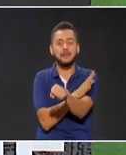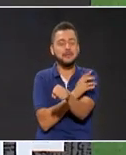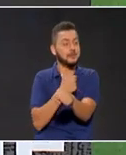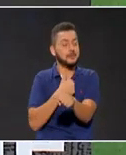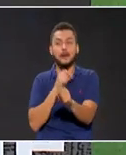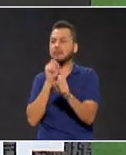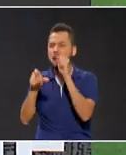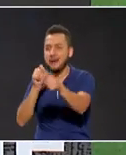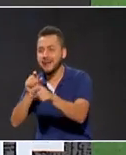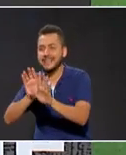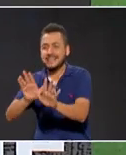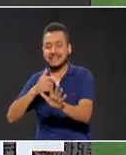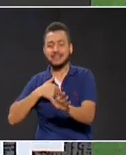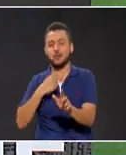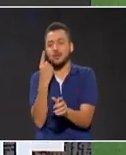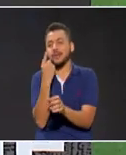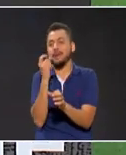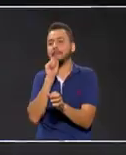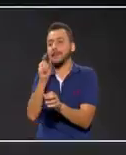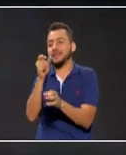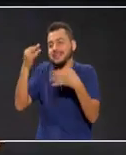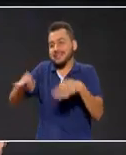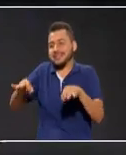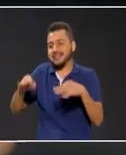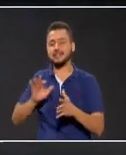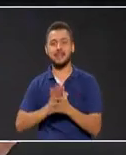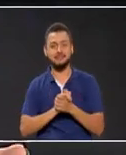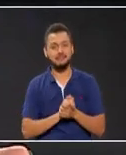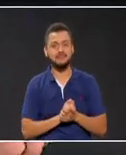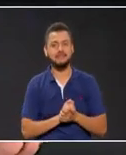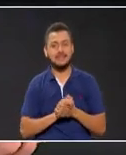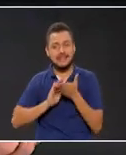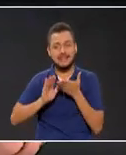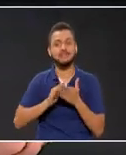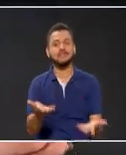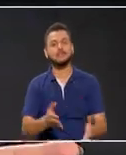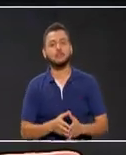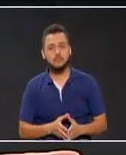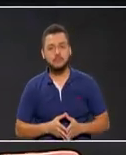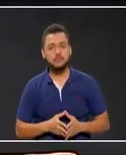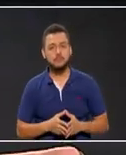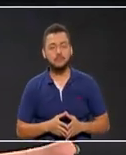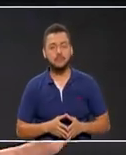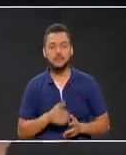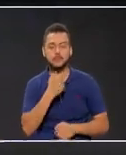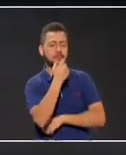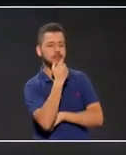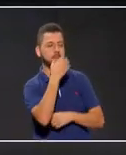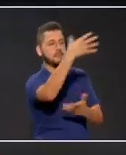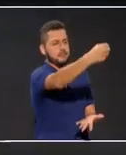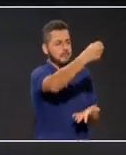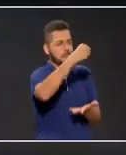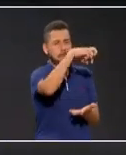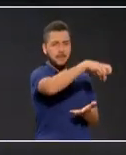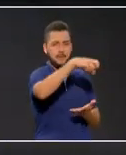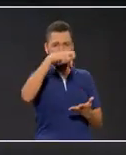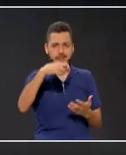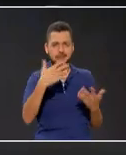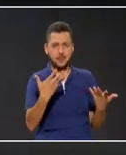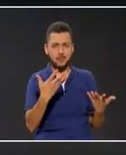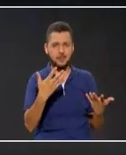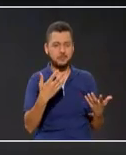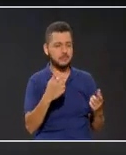entonces. Candidata Rafa. Bueno, yo creo que lo más importante que ha ocurrido con presupuesto participativo es que se convirtió en un